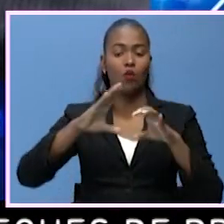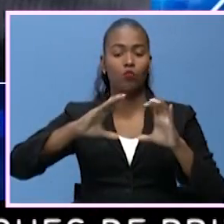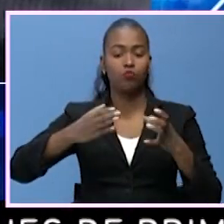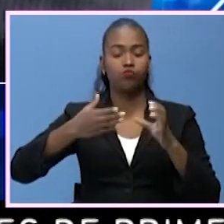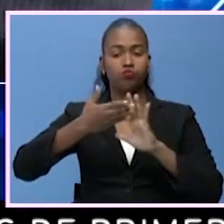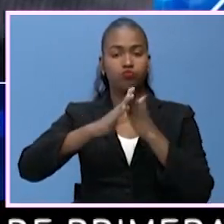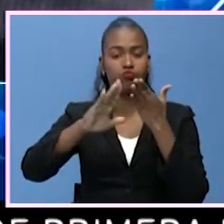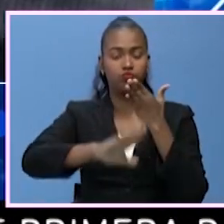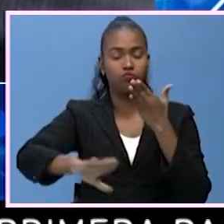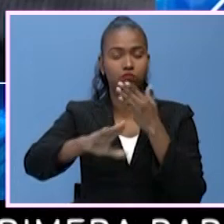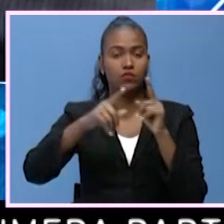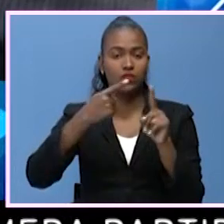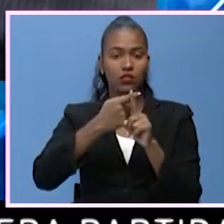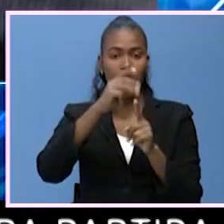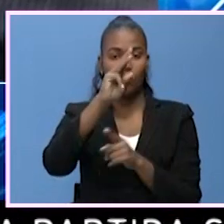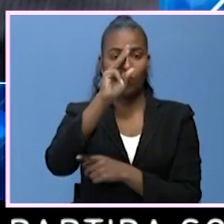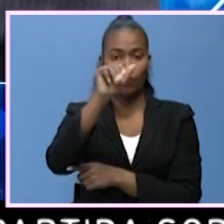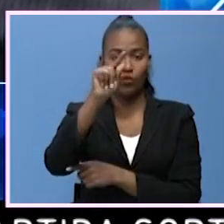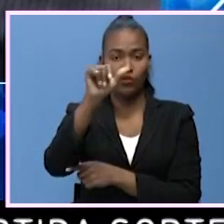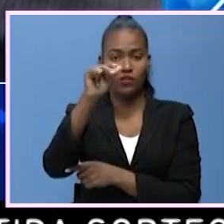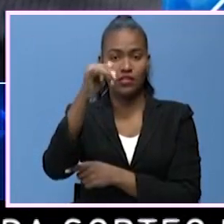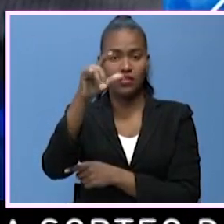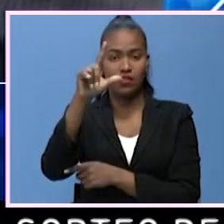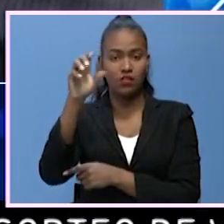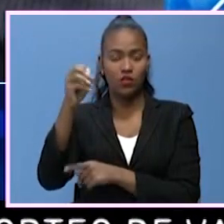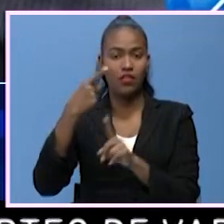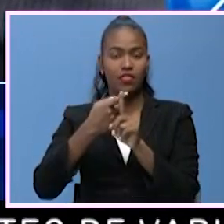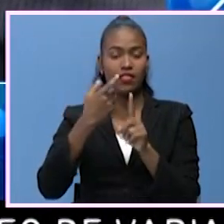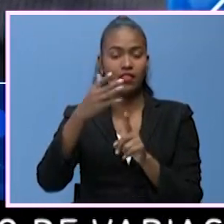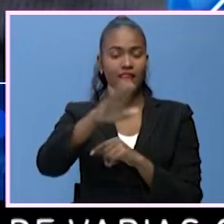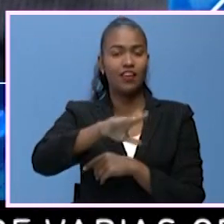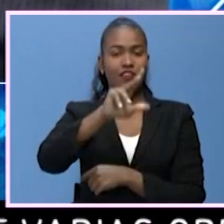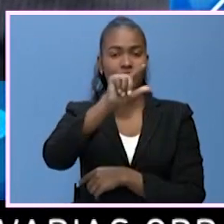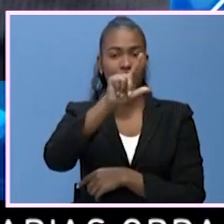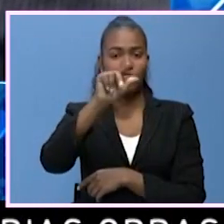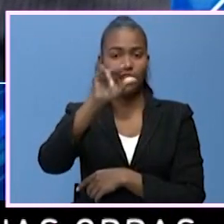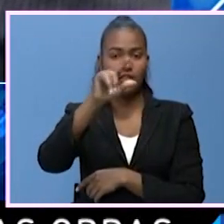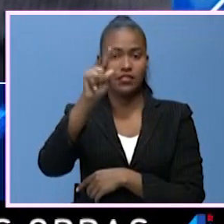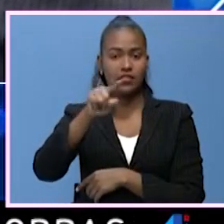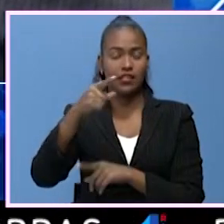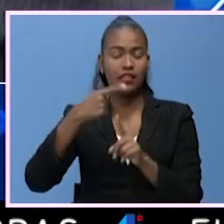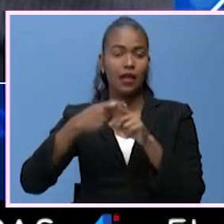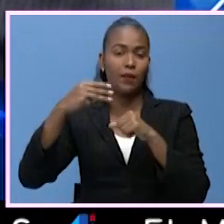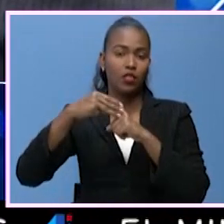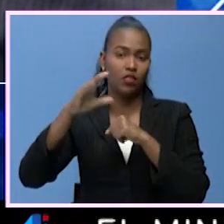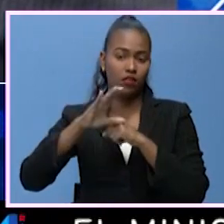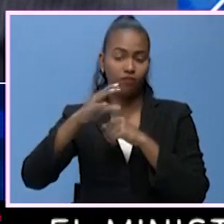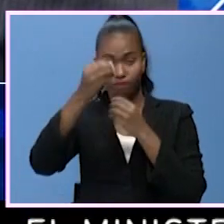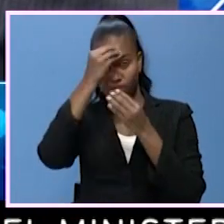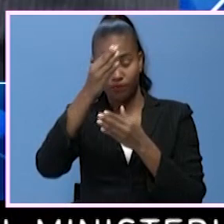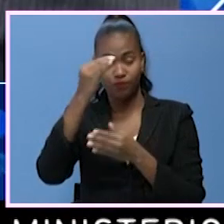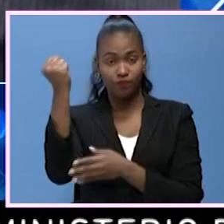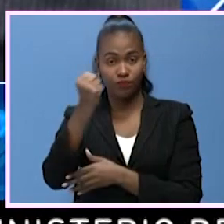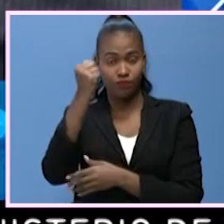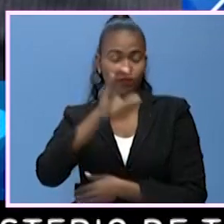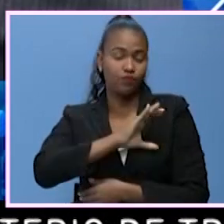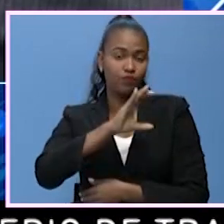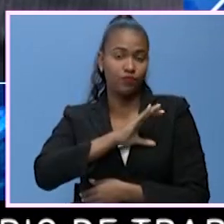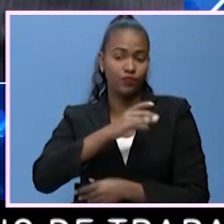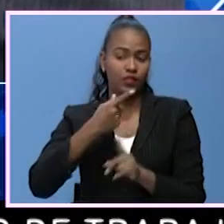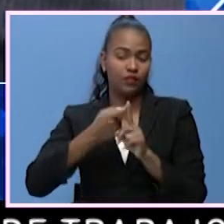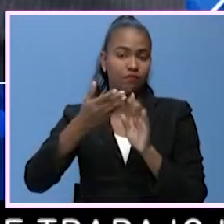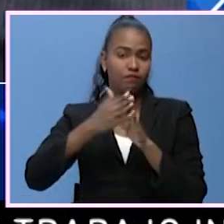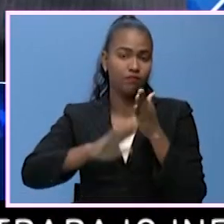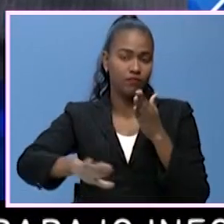de la comunidad Botoncillo del municipio de Villa Vázquez, en la provincia de Montecristi. Reportó este sábado la policía en